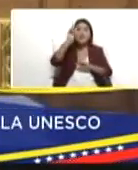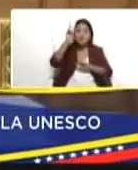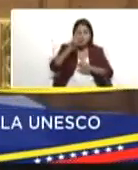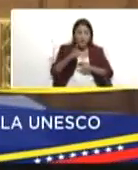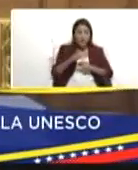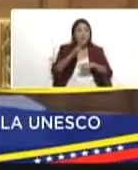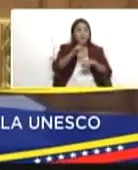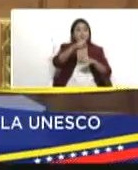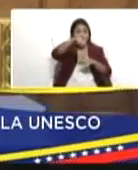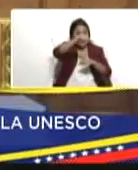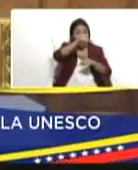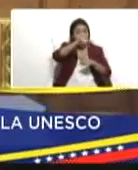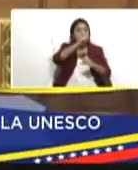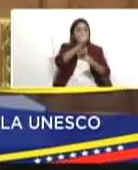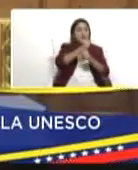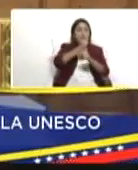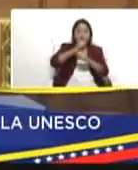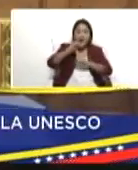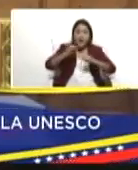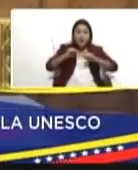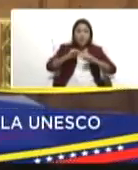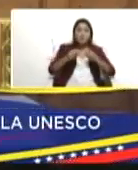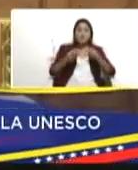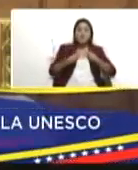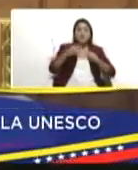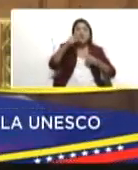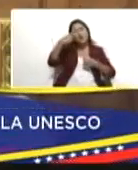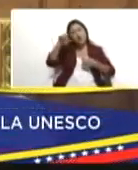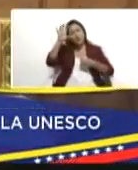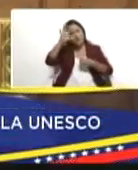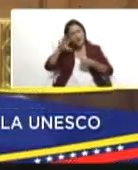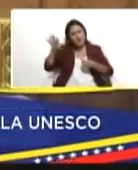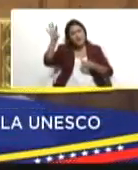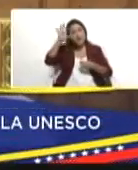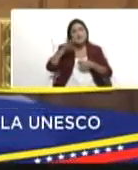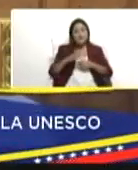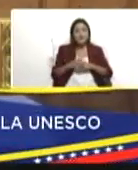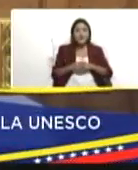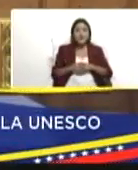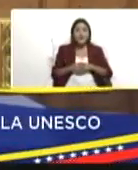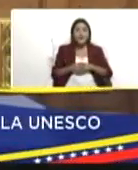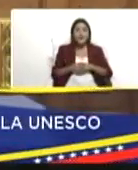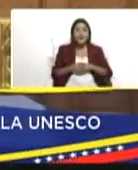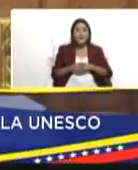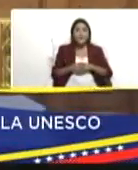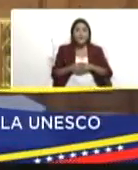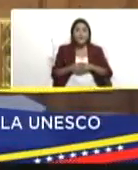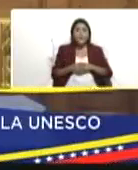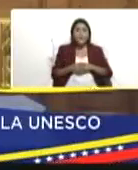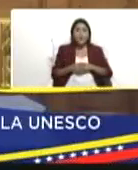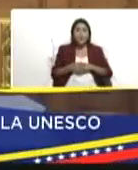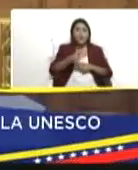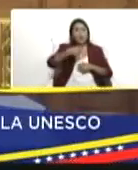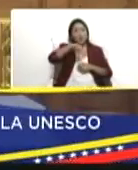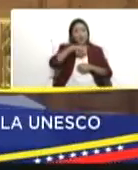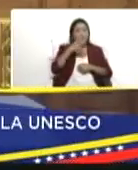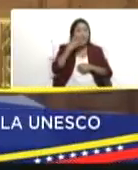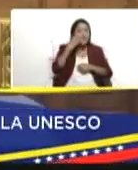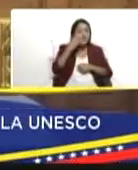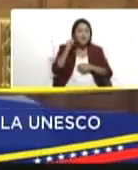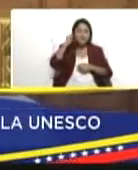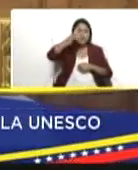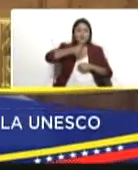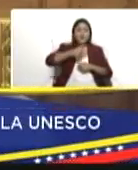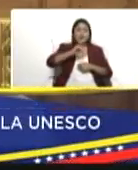trabajando y viviendo estamos viviendo un florecimiento de